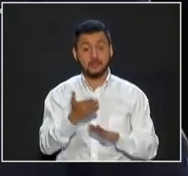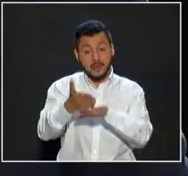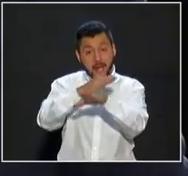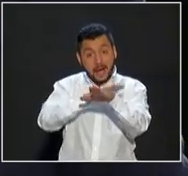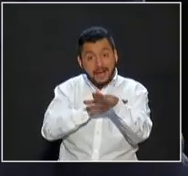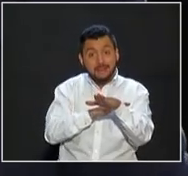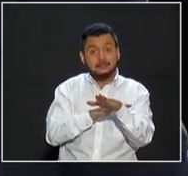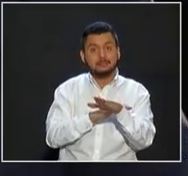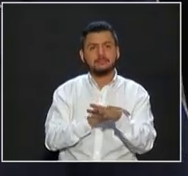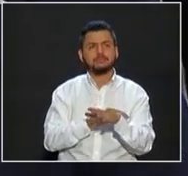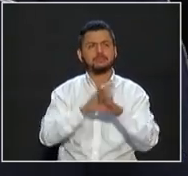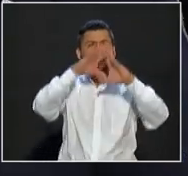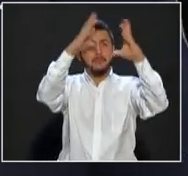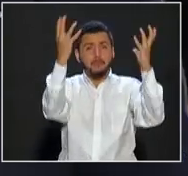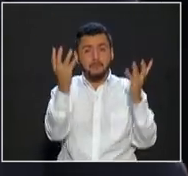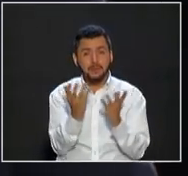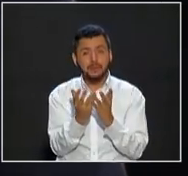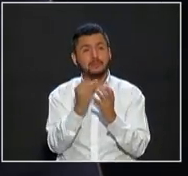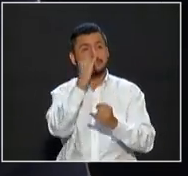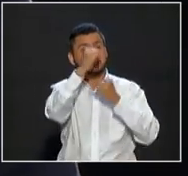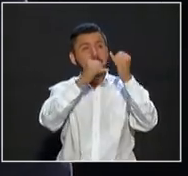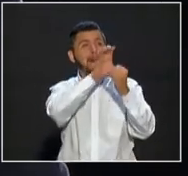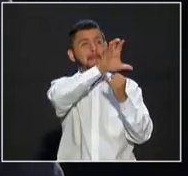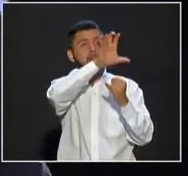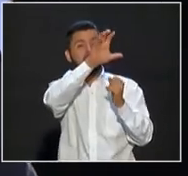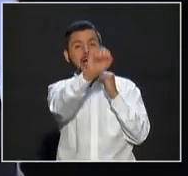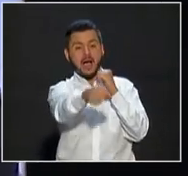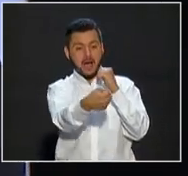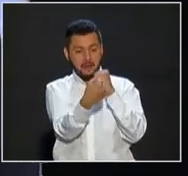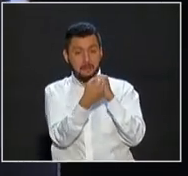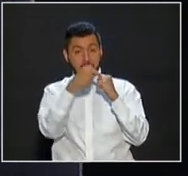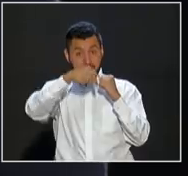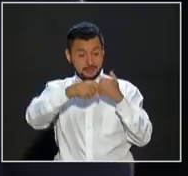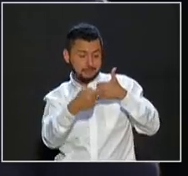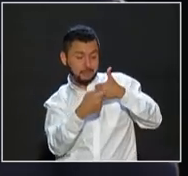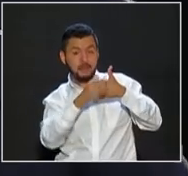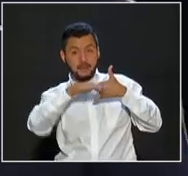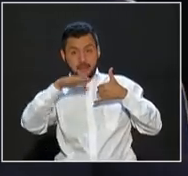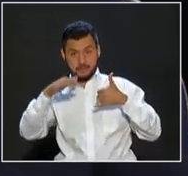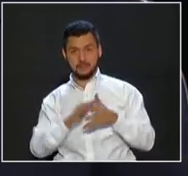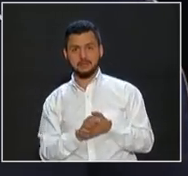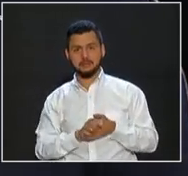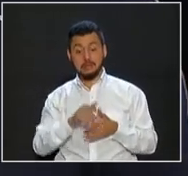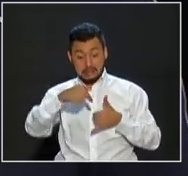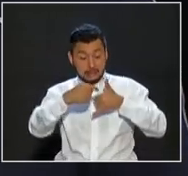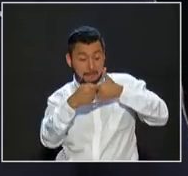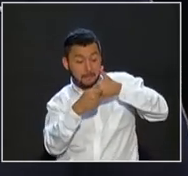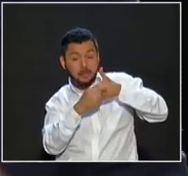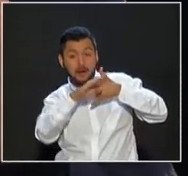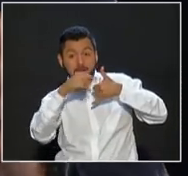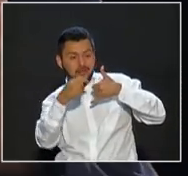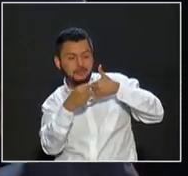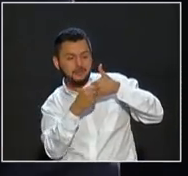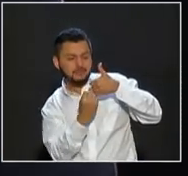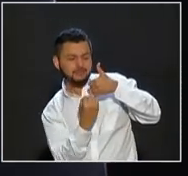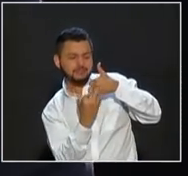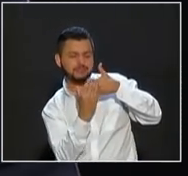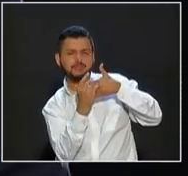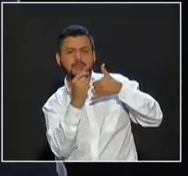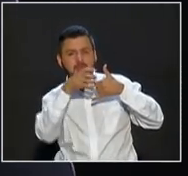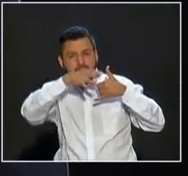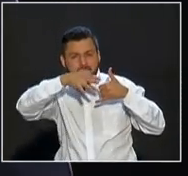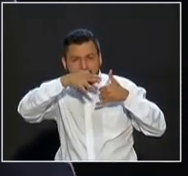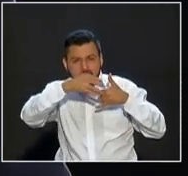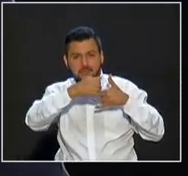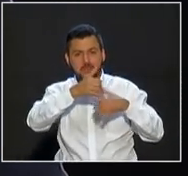comunidad internacional buscar un nuevo plan colombia para antioquia donde se produce el 18 por ciento de cocaína del mundo para que le apostemos a las